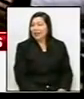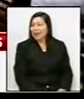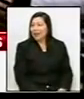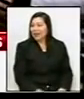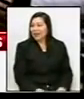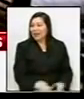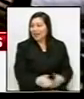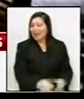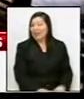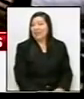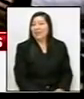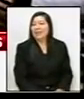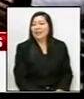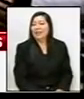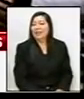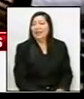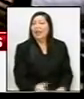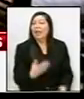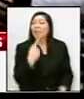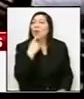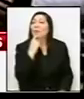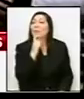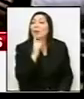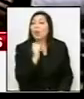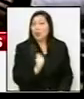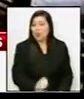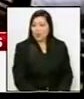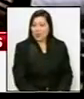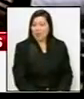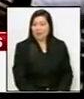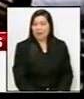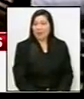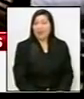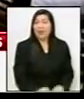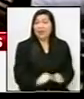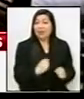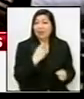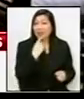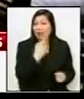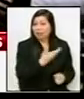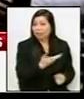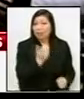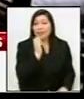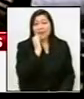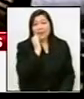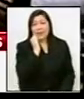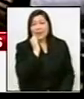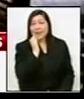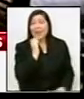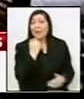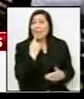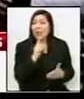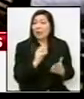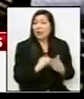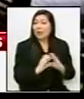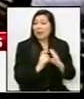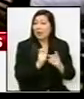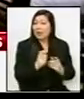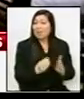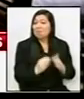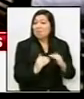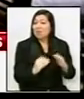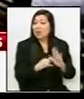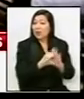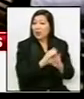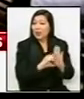removimos. Ergo, pregunto, si esos señores, por decisión de este Parlamento, en el marco de